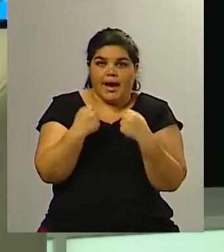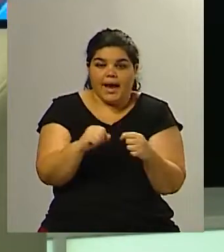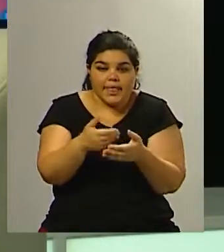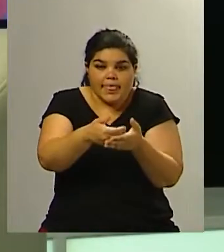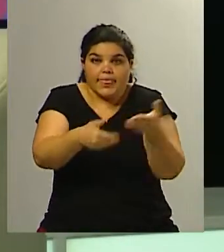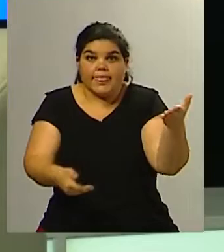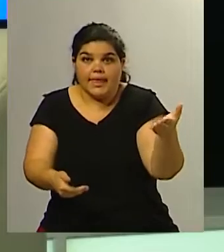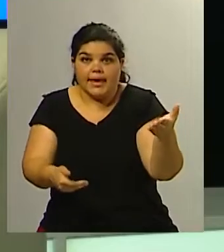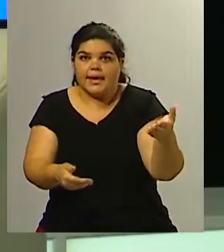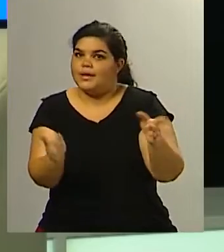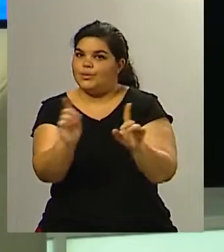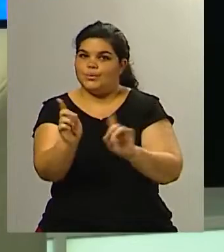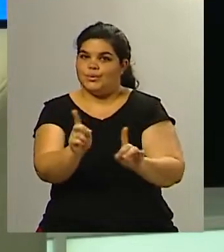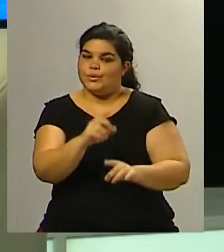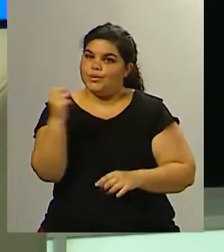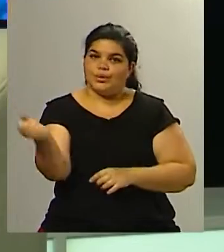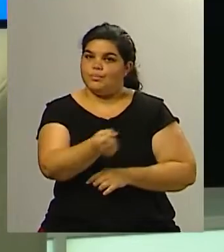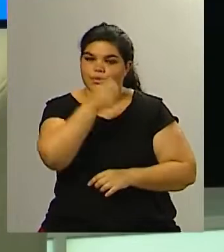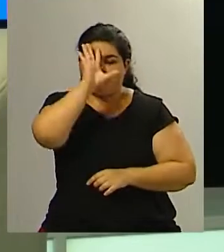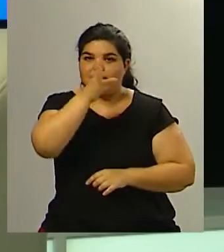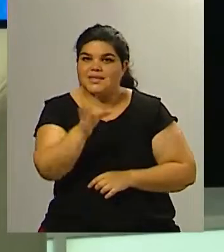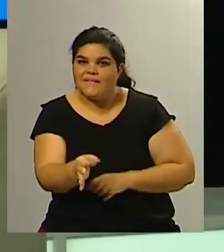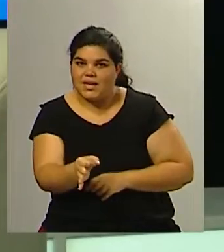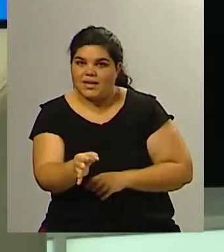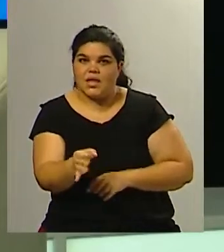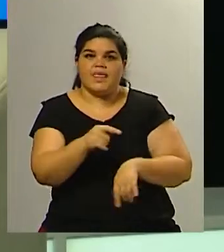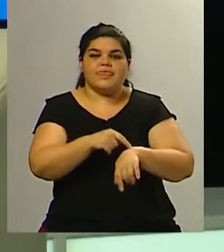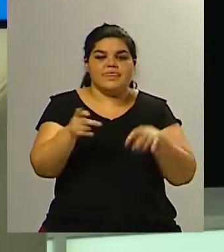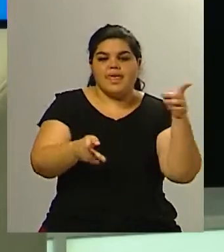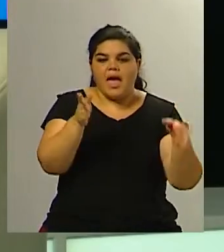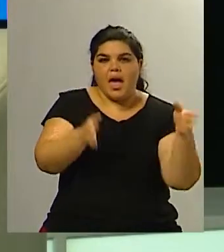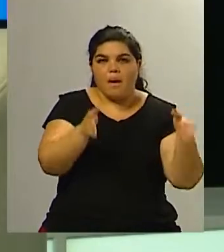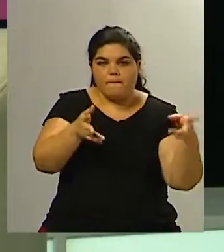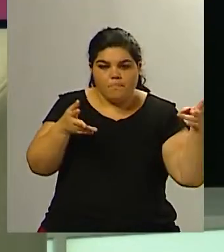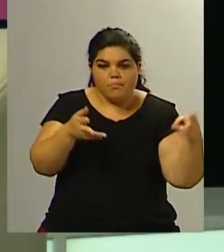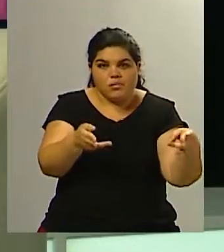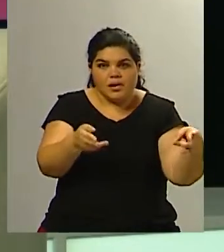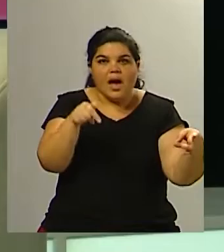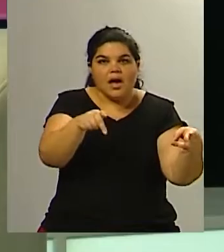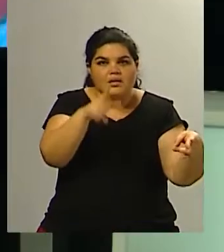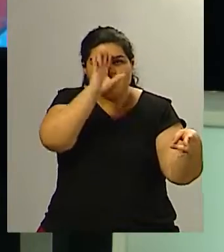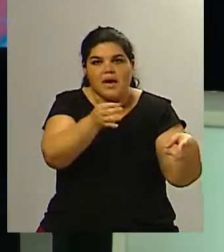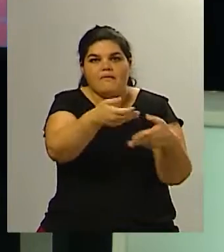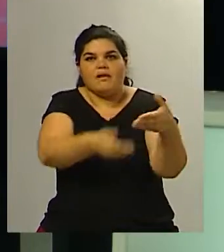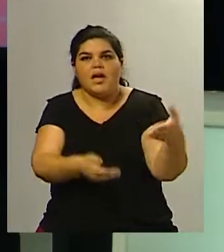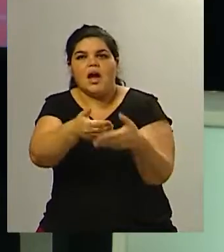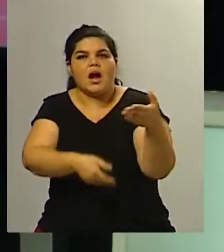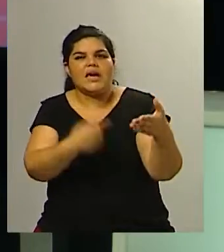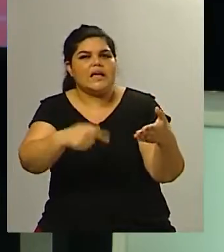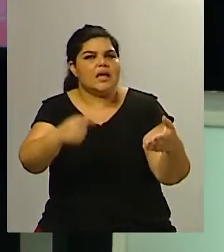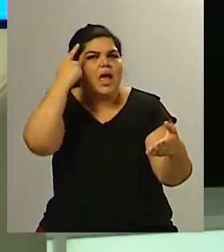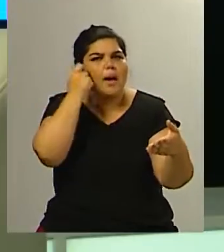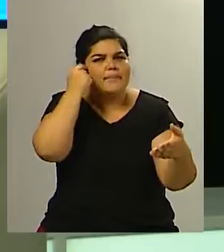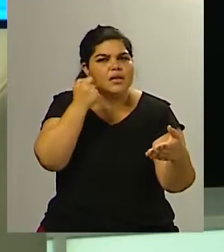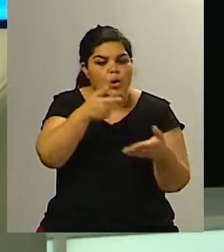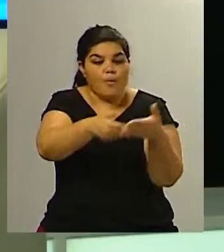Claro. Porque básicamente lo que busca el examen es realizar un corte temporal, ¿no? Identificar cómo se encuentran los aprendizajes de los estudiantes en este